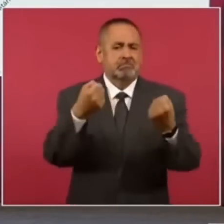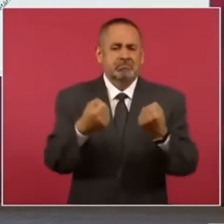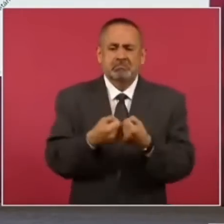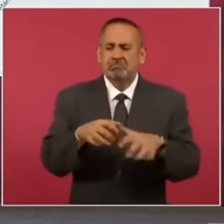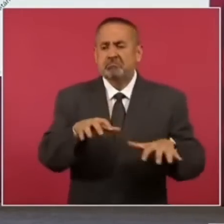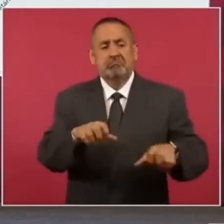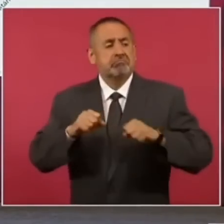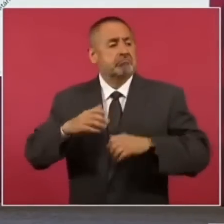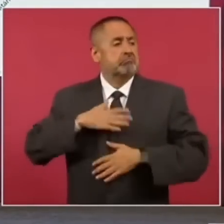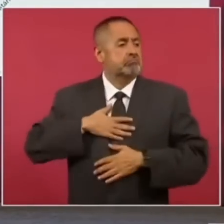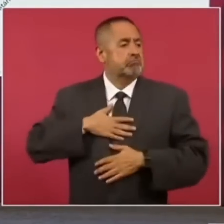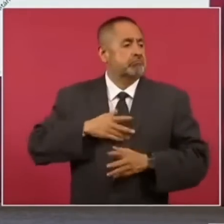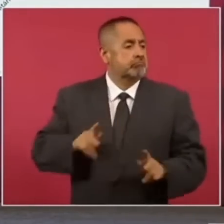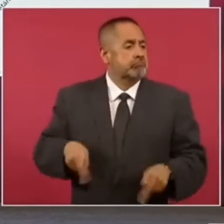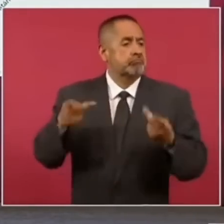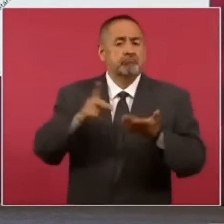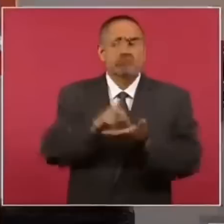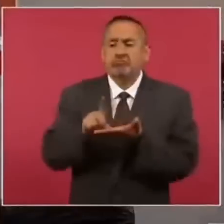de la droga.